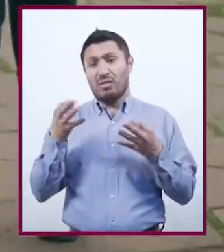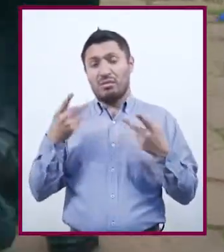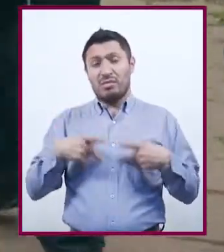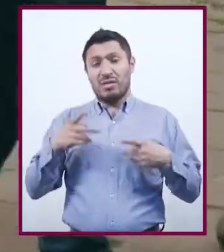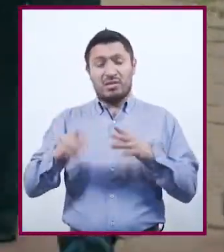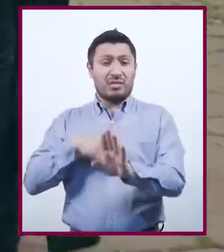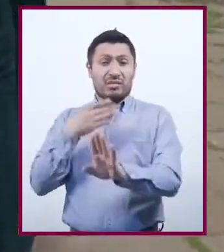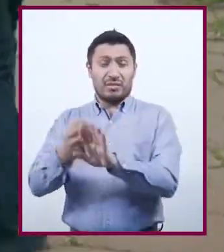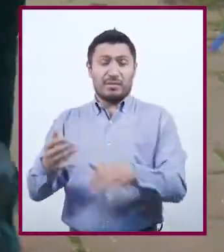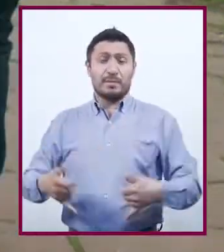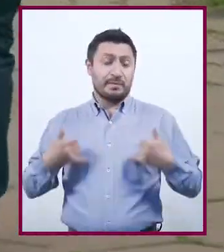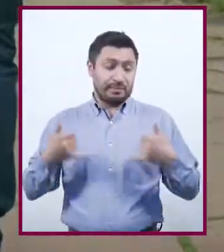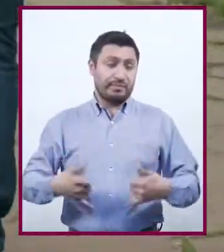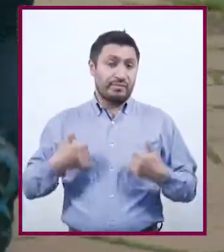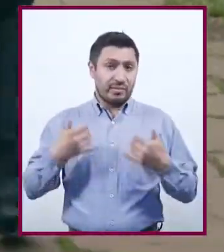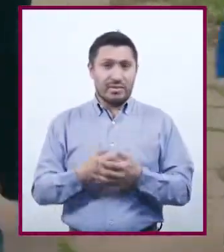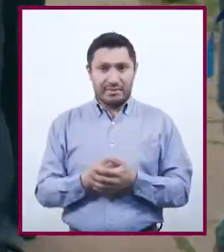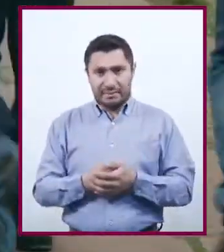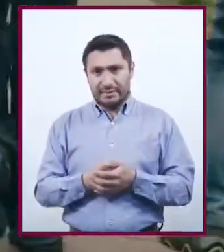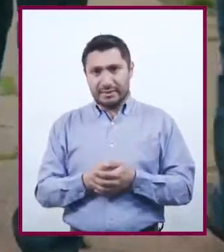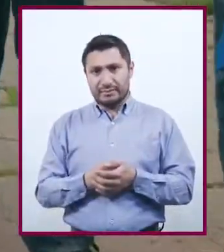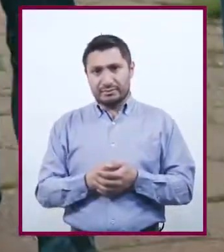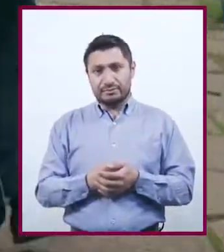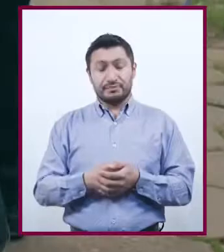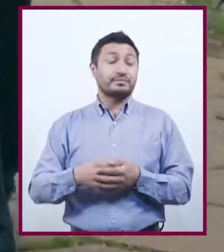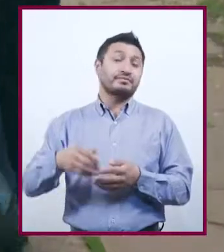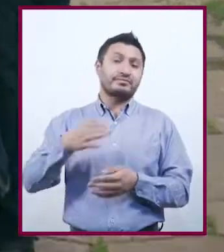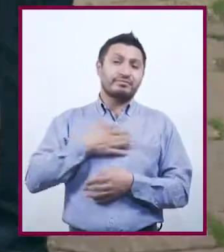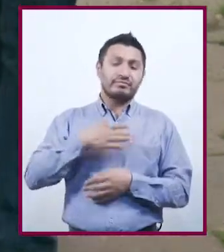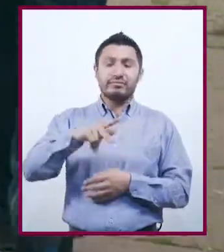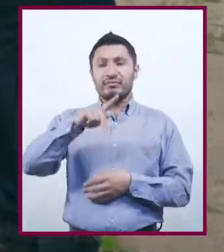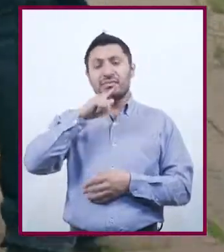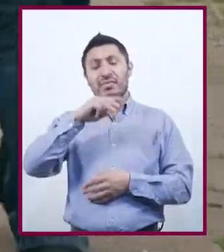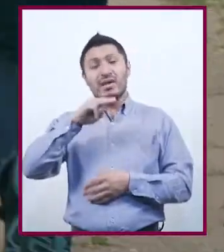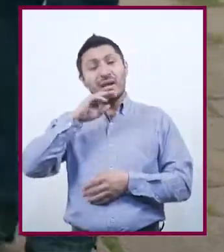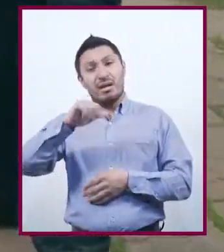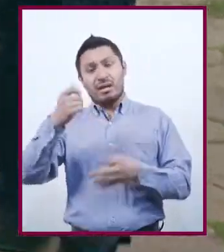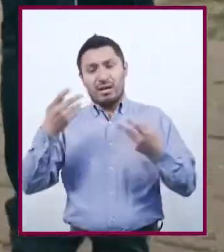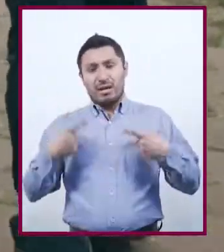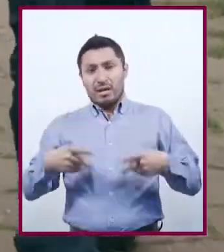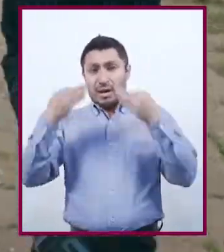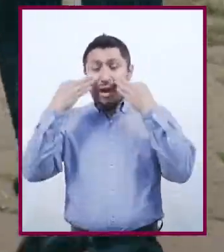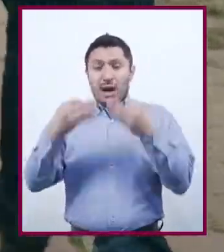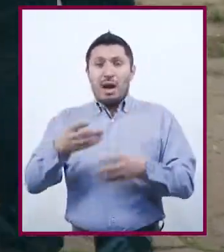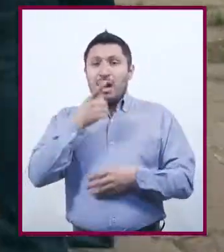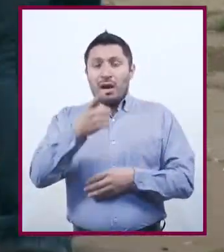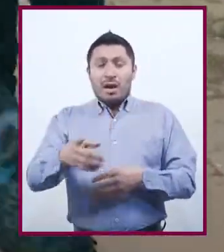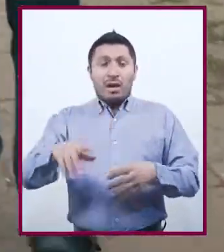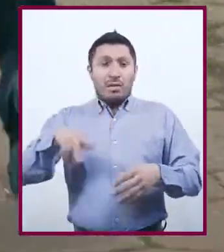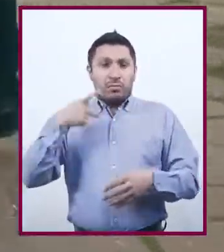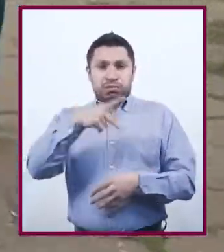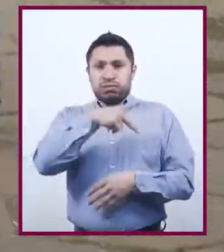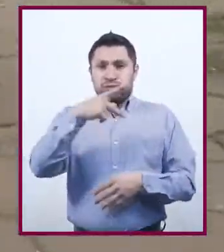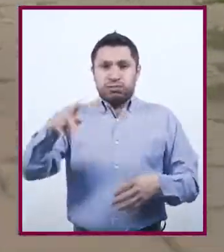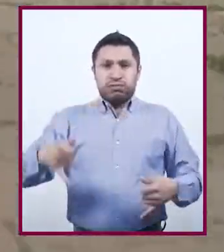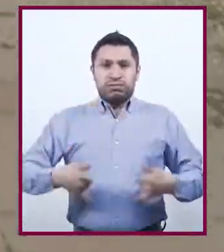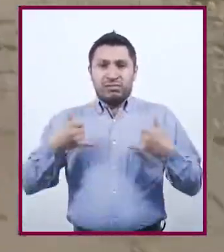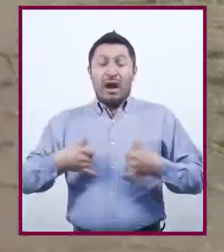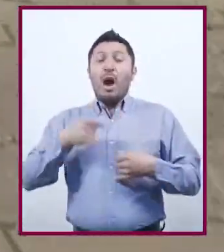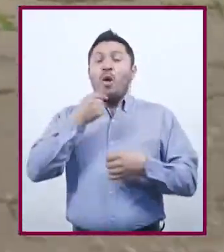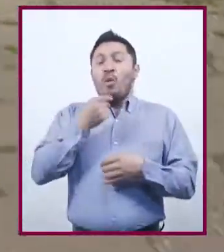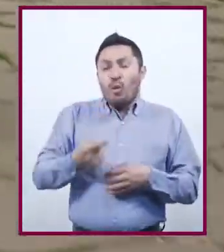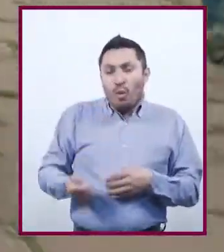maldad, hasta había mucho respeto y definitivamente no habían personas, o mucho menos